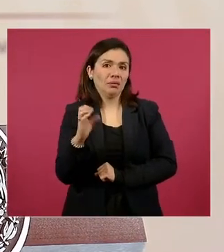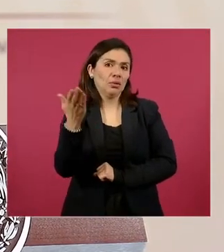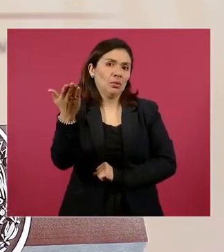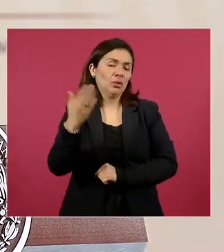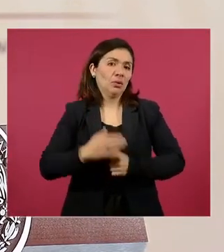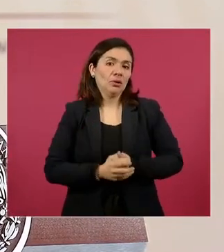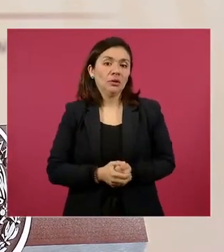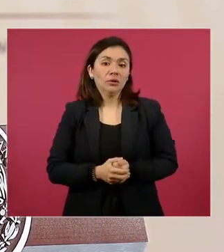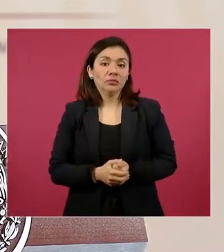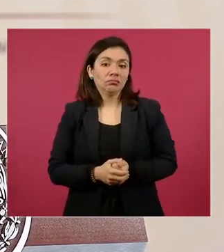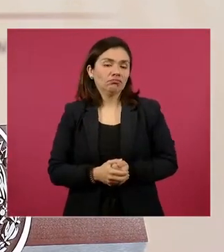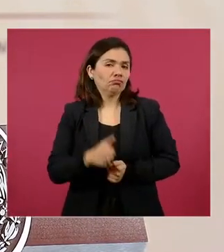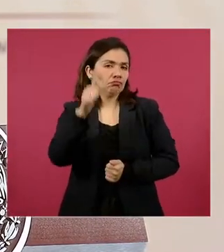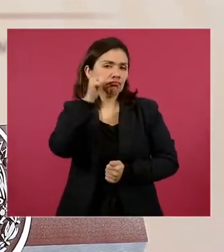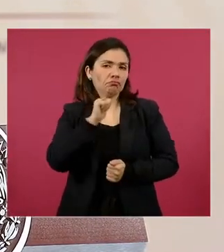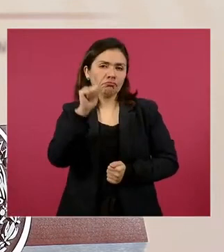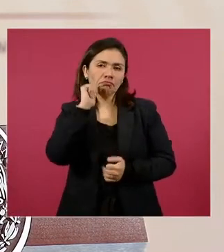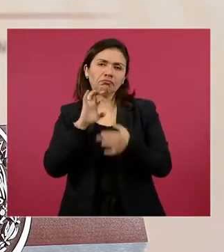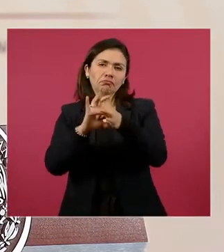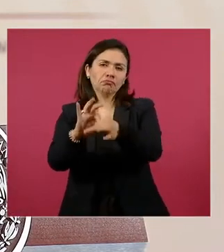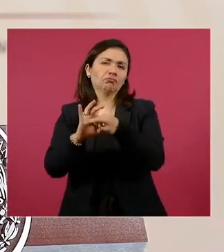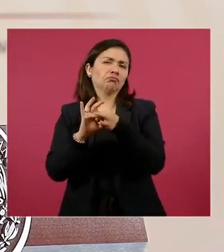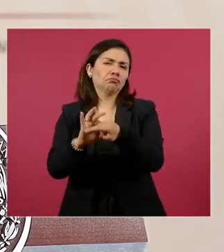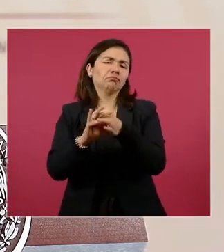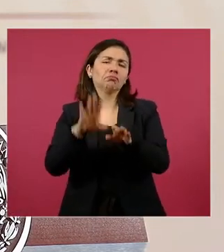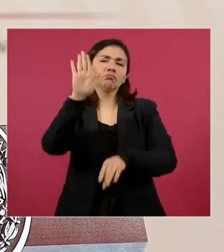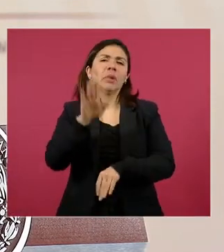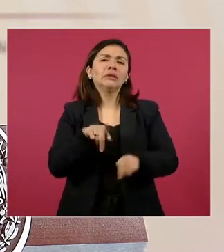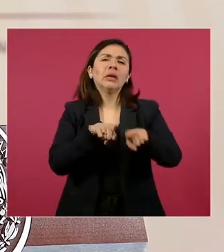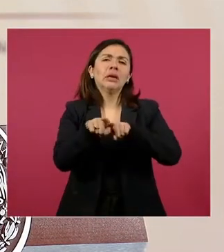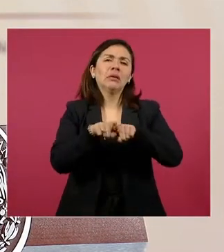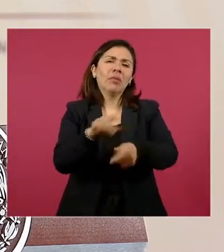Es una relación muy fraterna